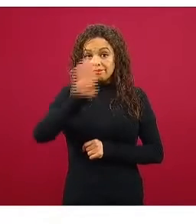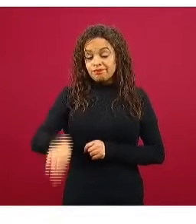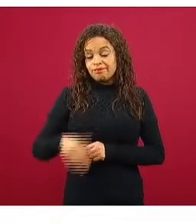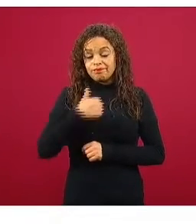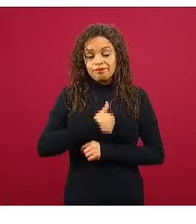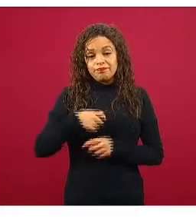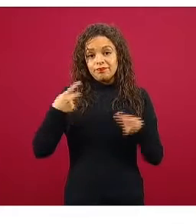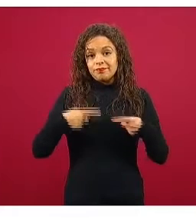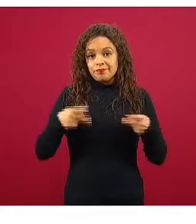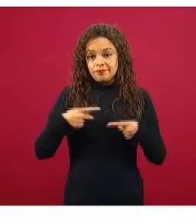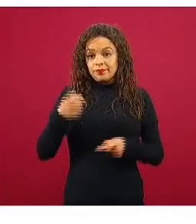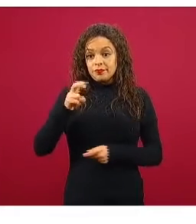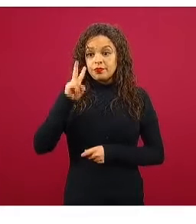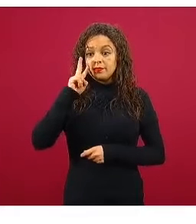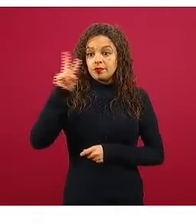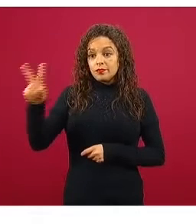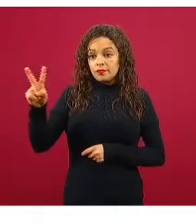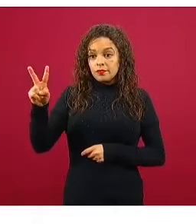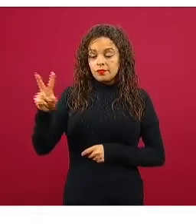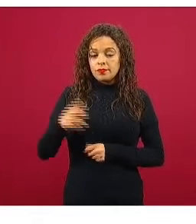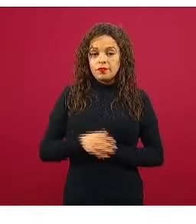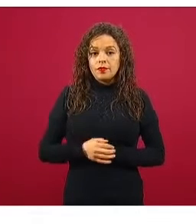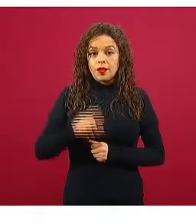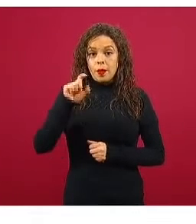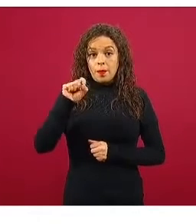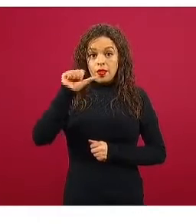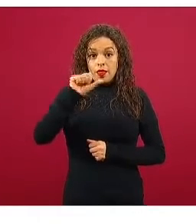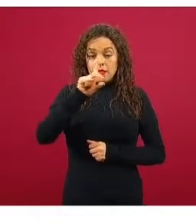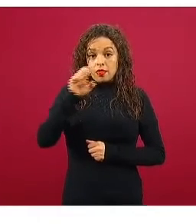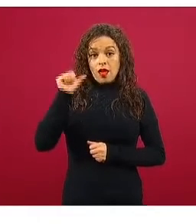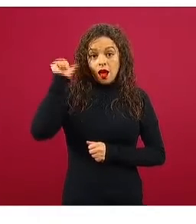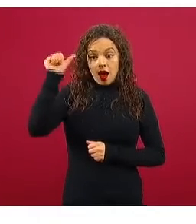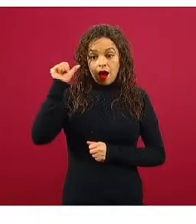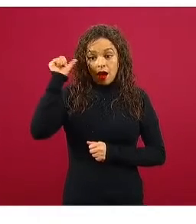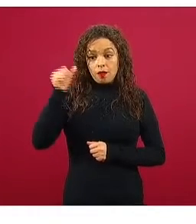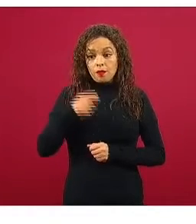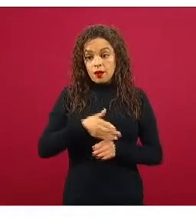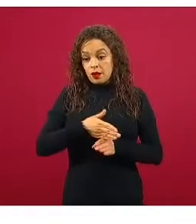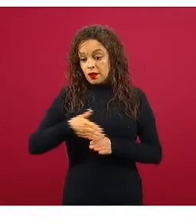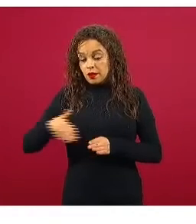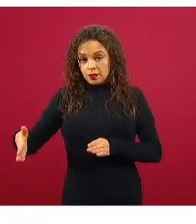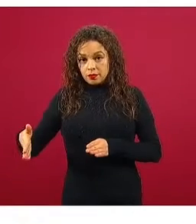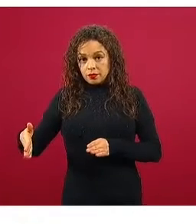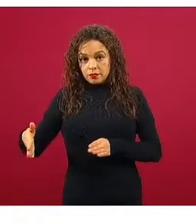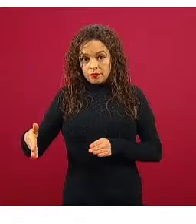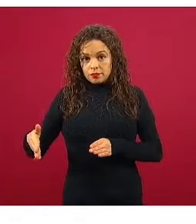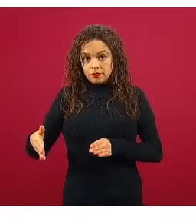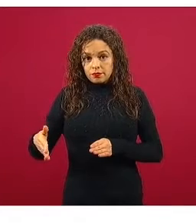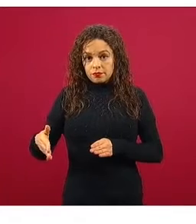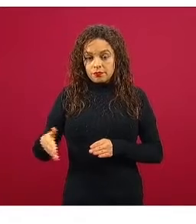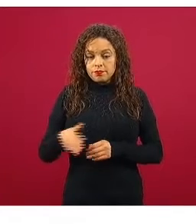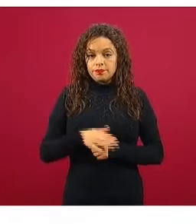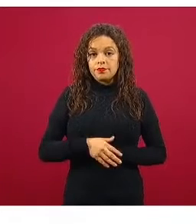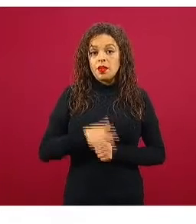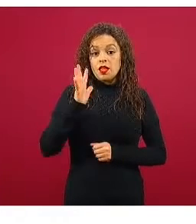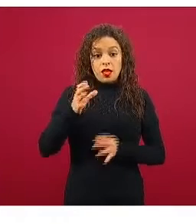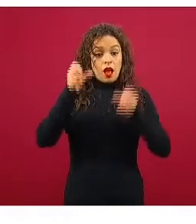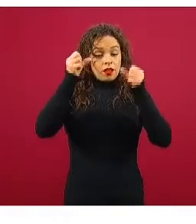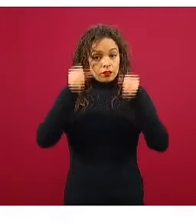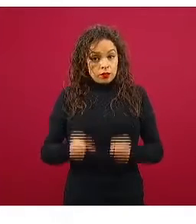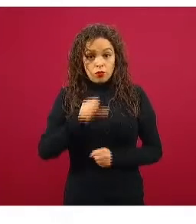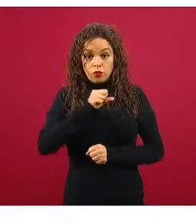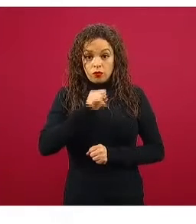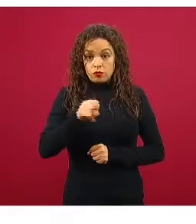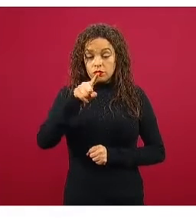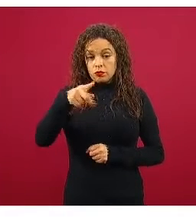ascendente, por lo menos marcada, hasta el 26 de abril, en la medida como se vayan descartando o confirmando